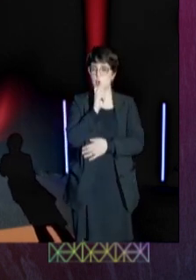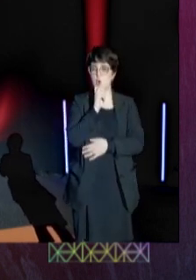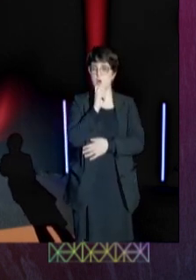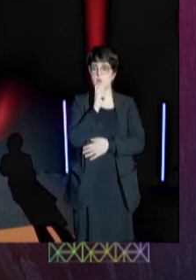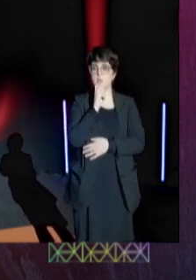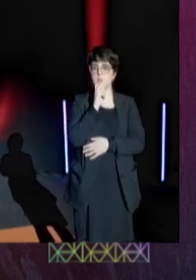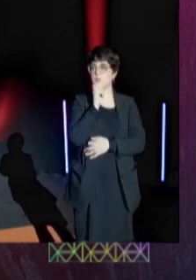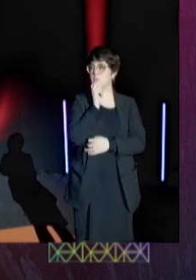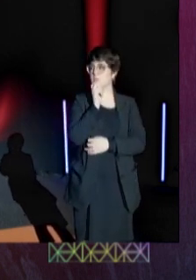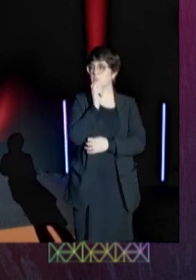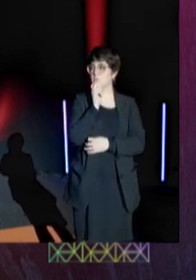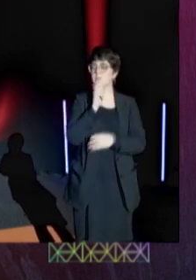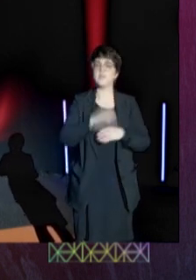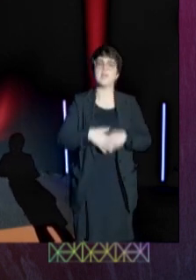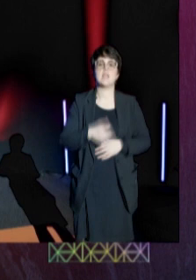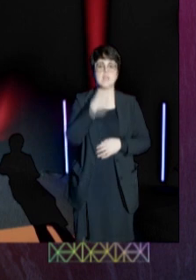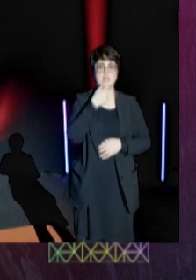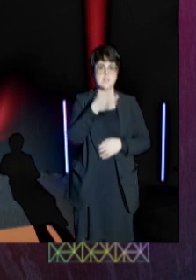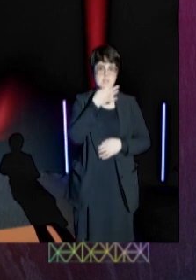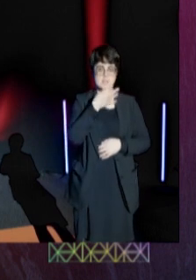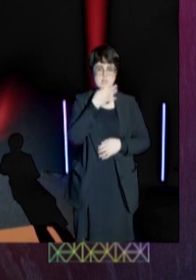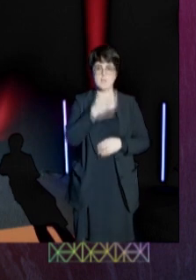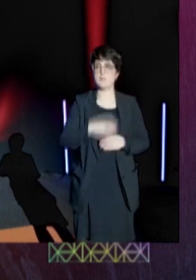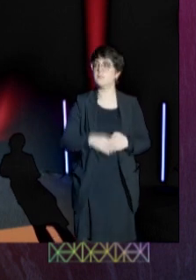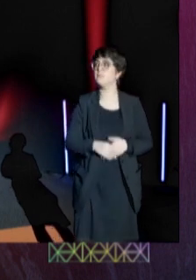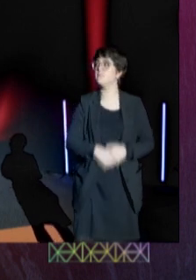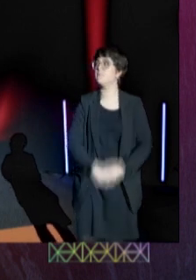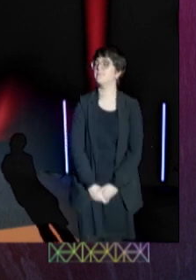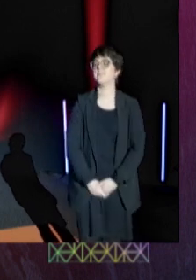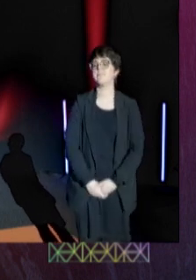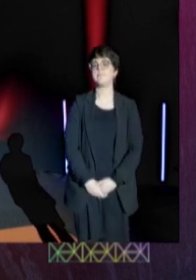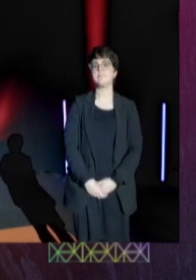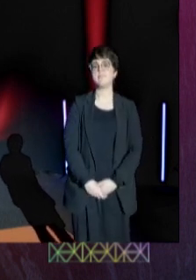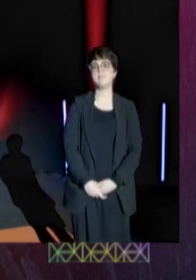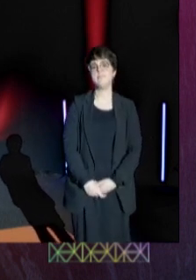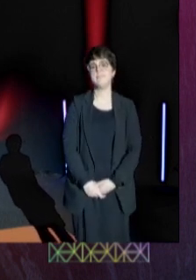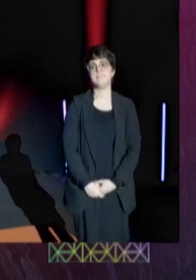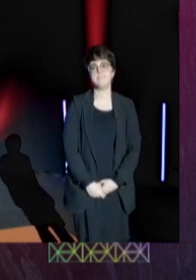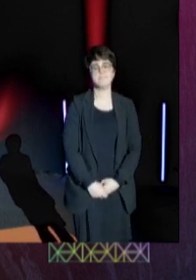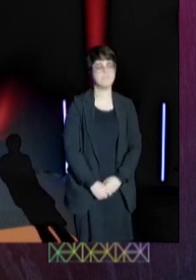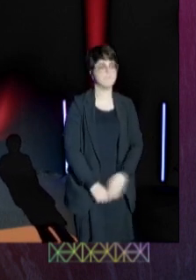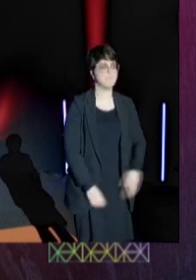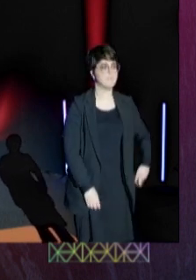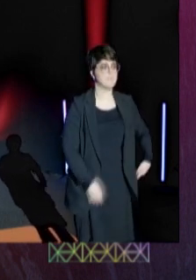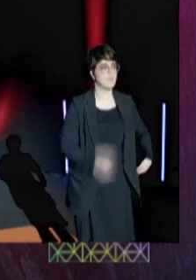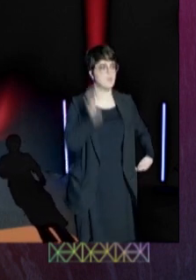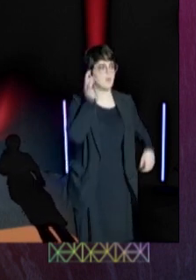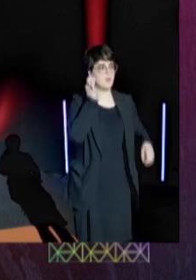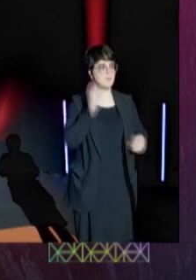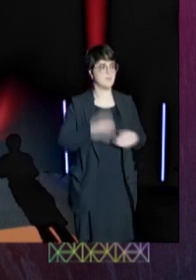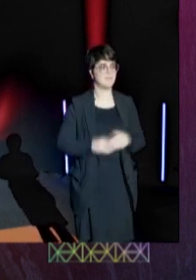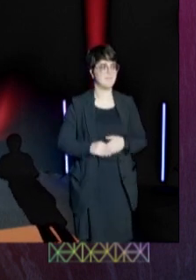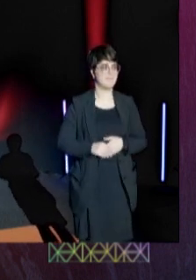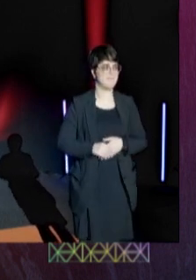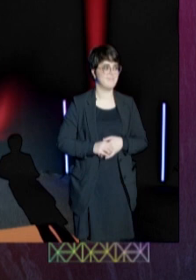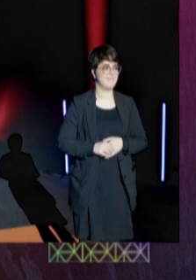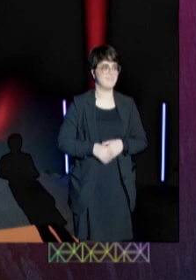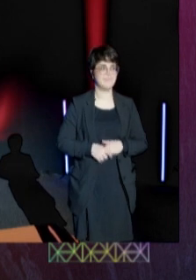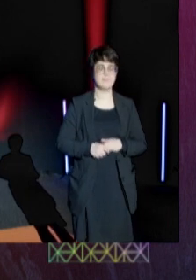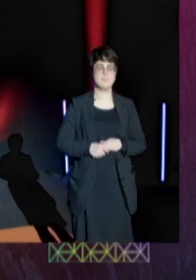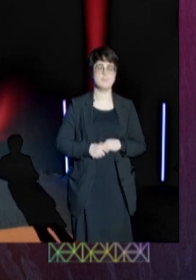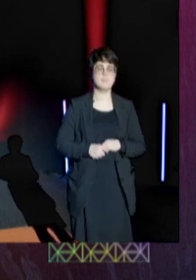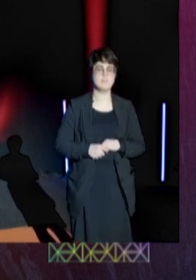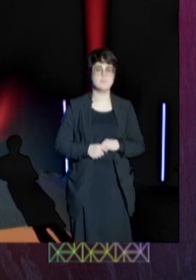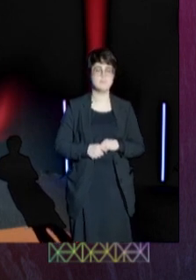the advent of Ai with capacity to learn and process information Ways